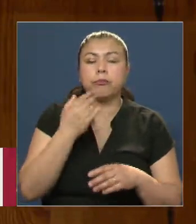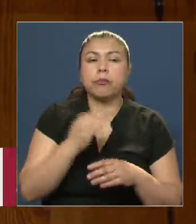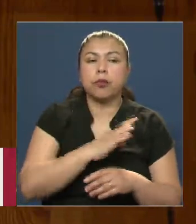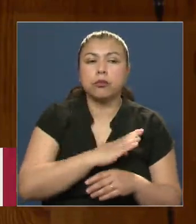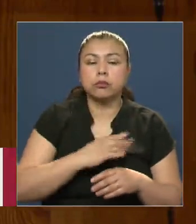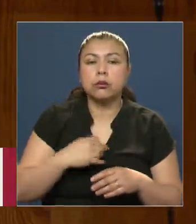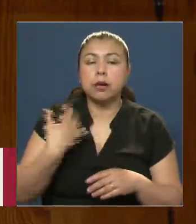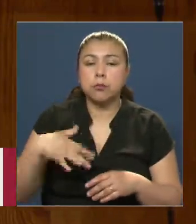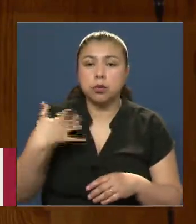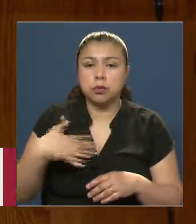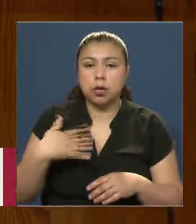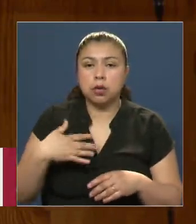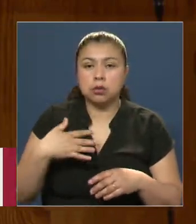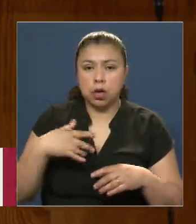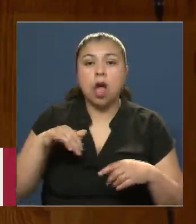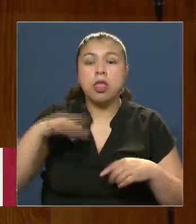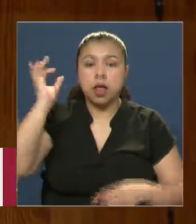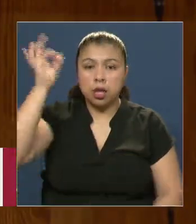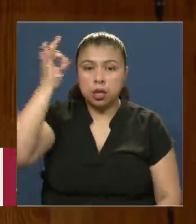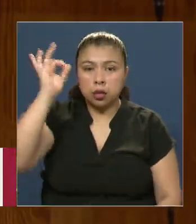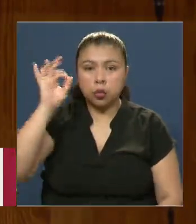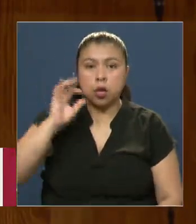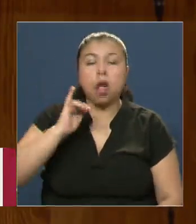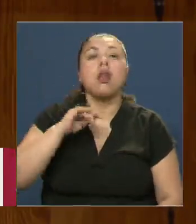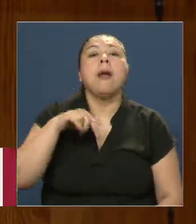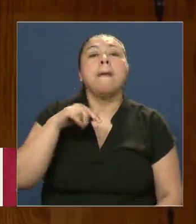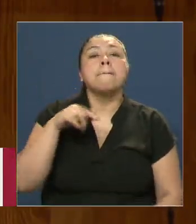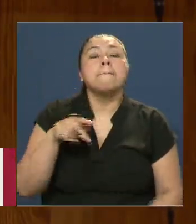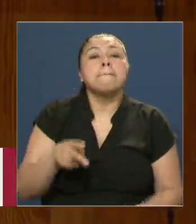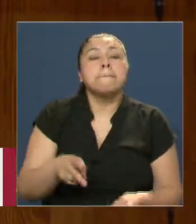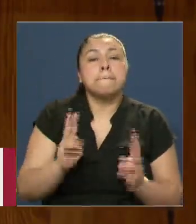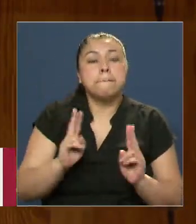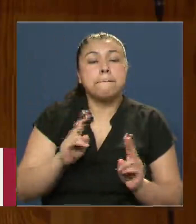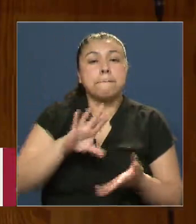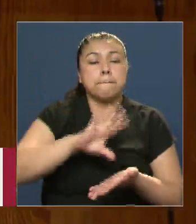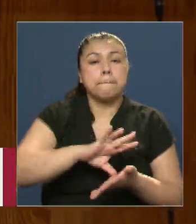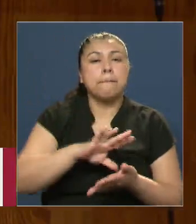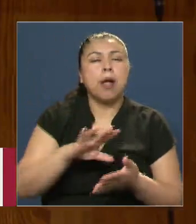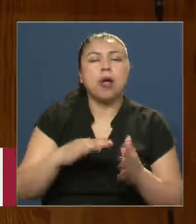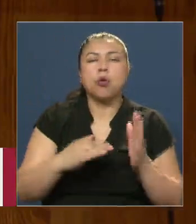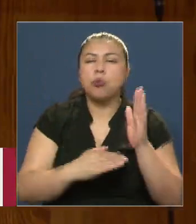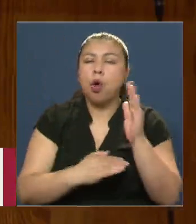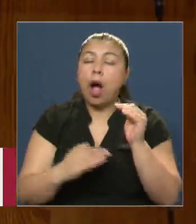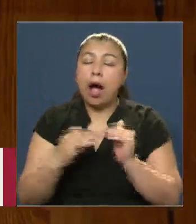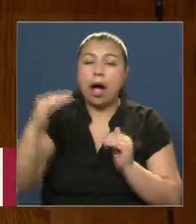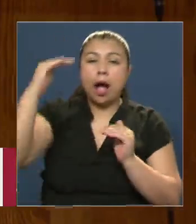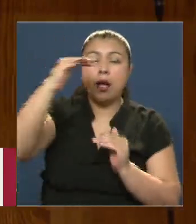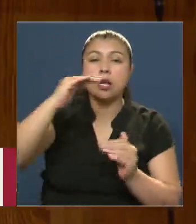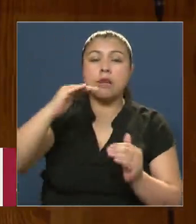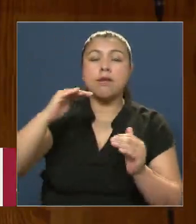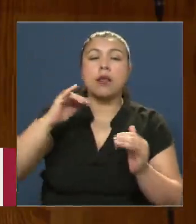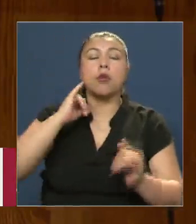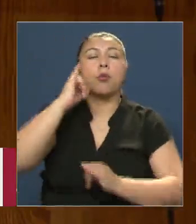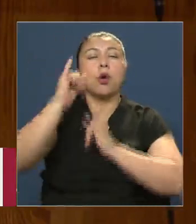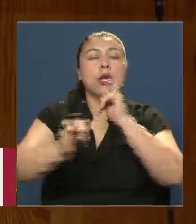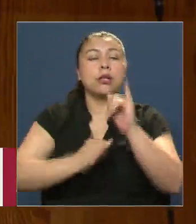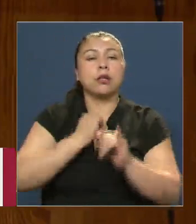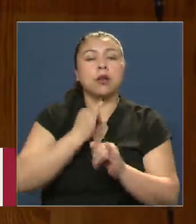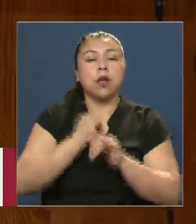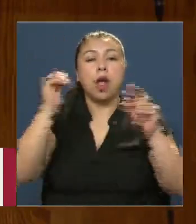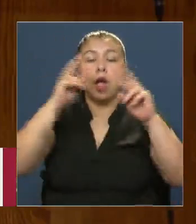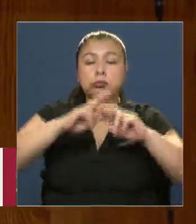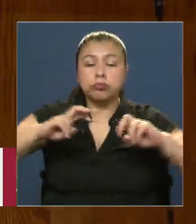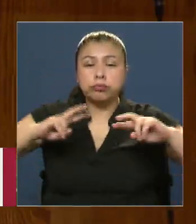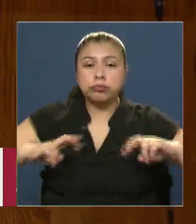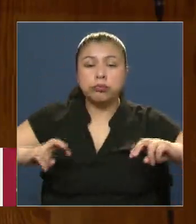relevaron la importancia del encuentro internacional que permitirá a Chile ser anfitrión de un evento de nivel global y a la Policía de Investigaciones